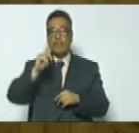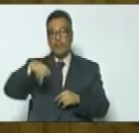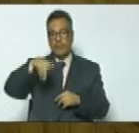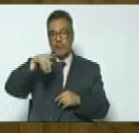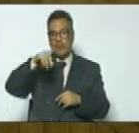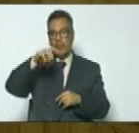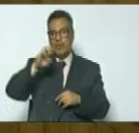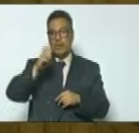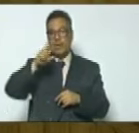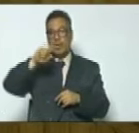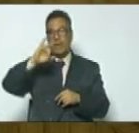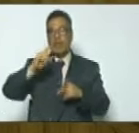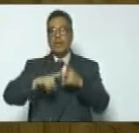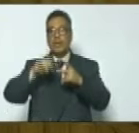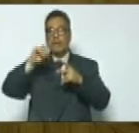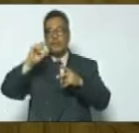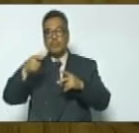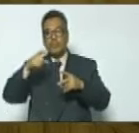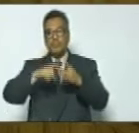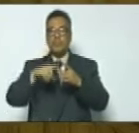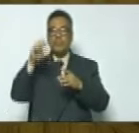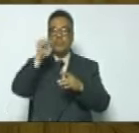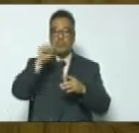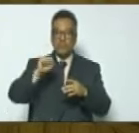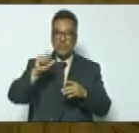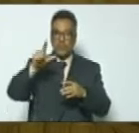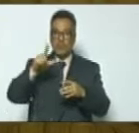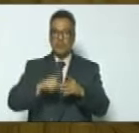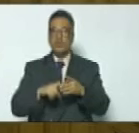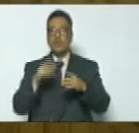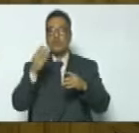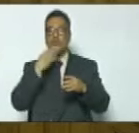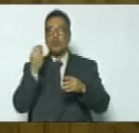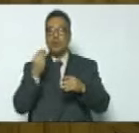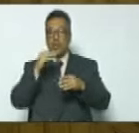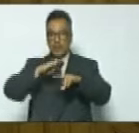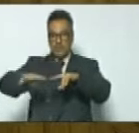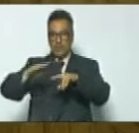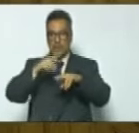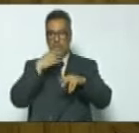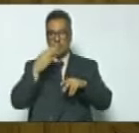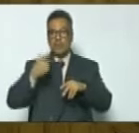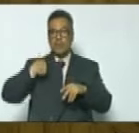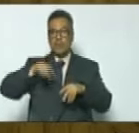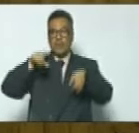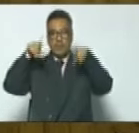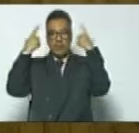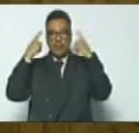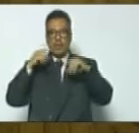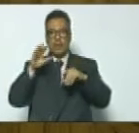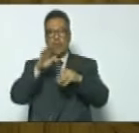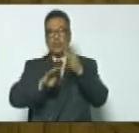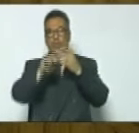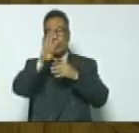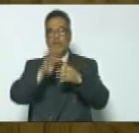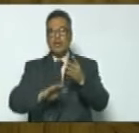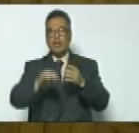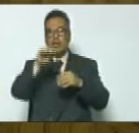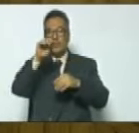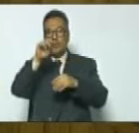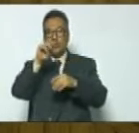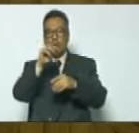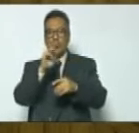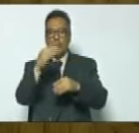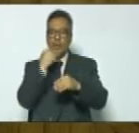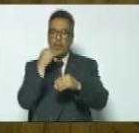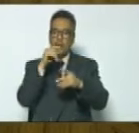Pedrique, Guillén, Salazar, muchachos, eran muchachos. Tenía La Guaira, creo que 4 señores todos